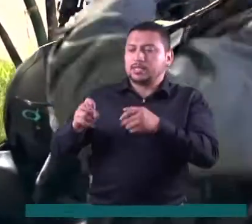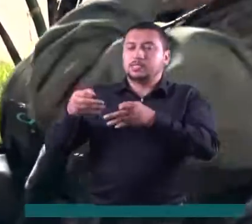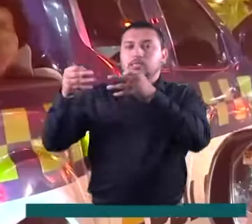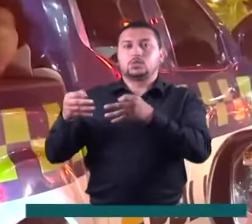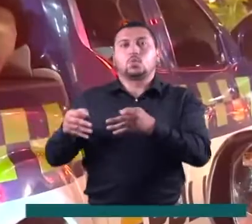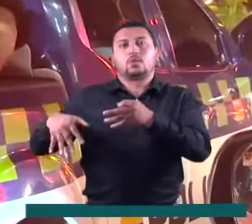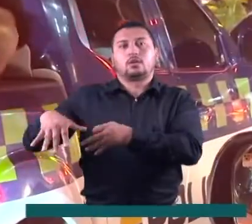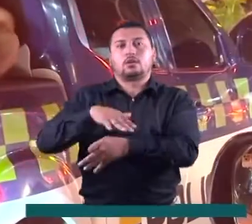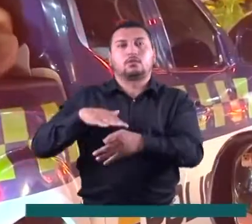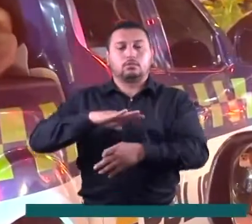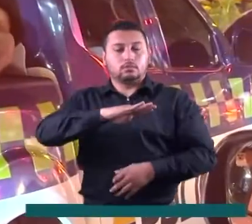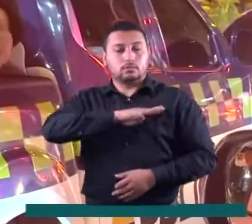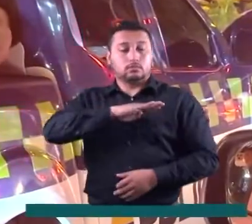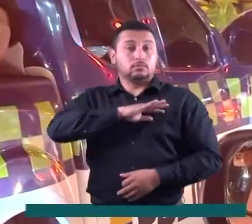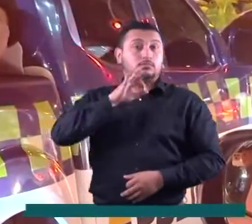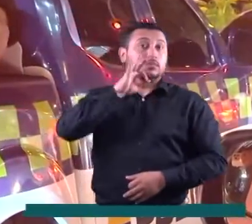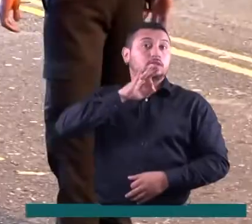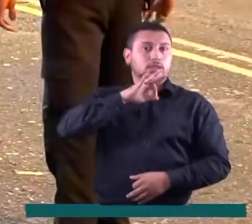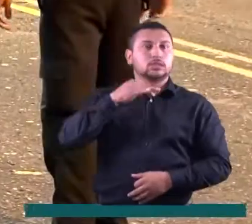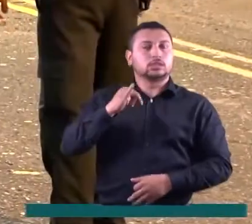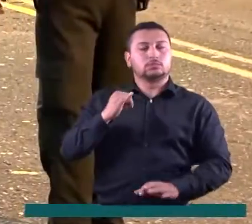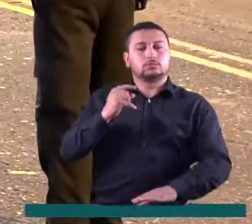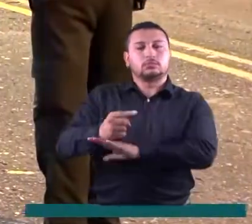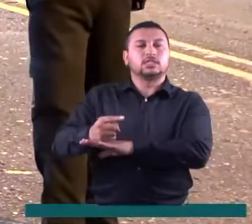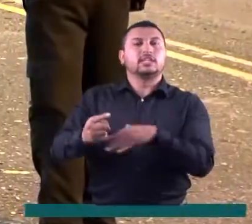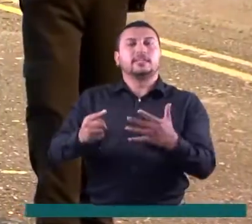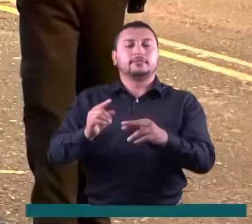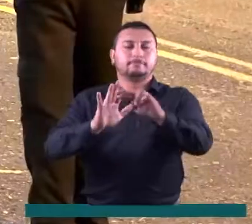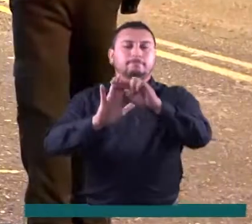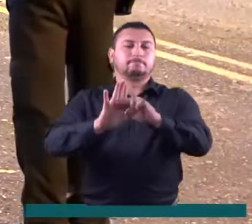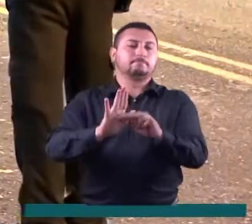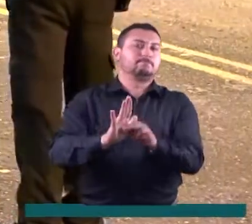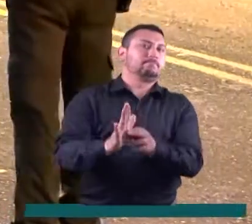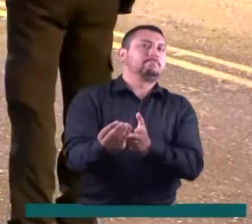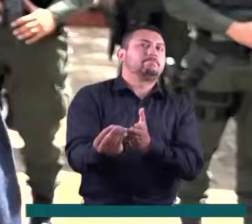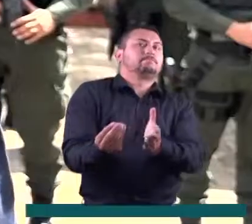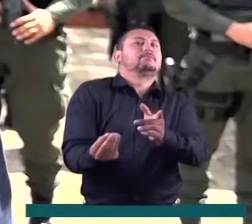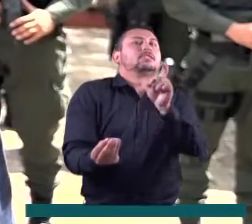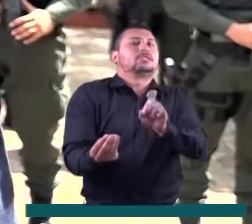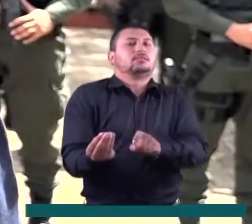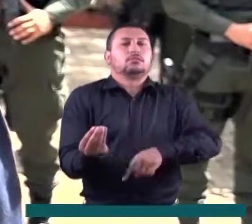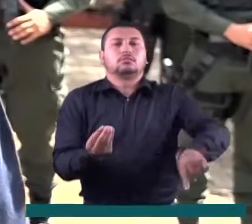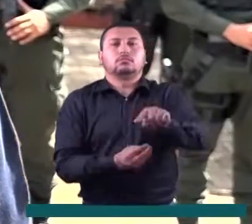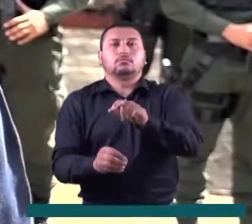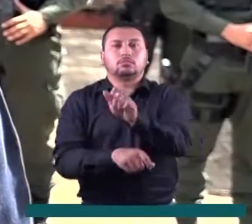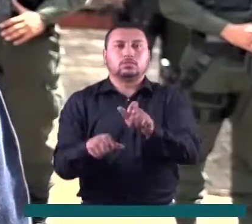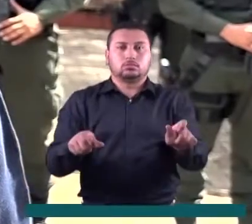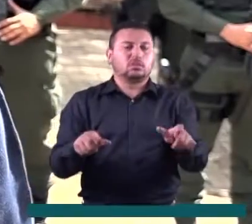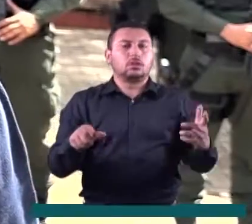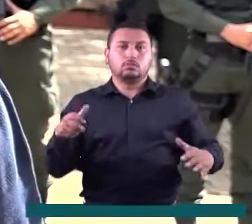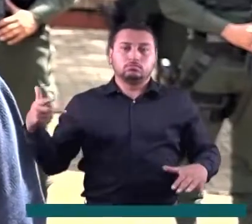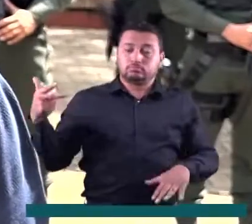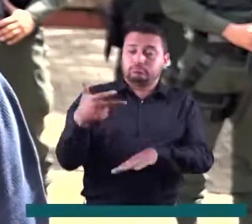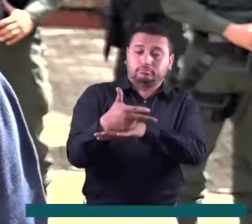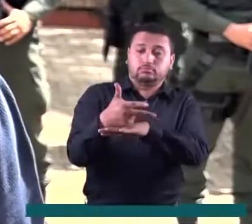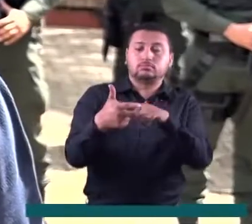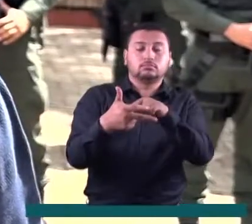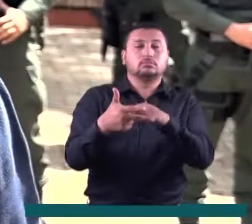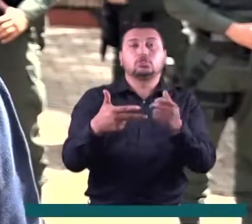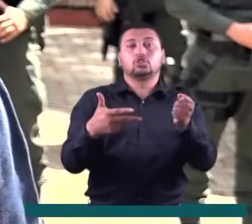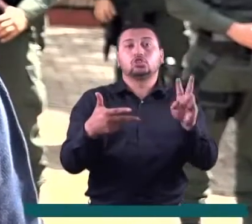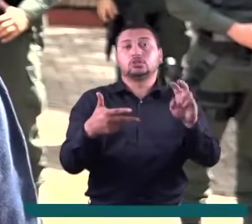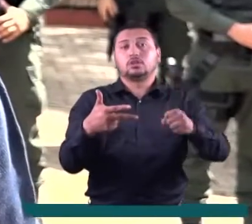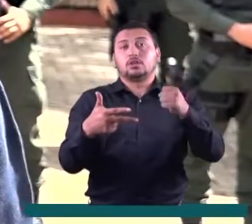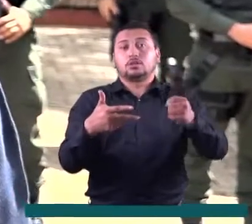materia de seguridad, la alcaldía de Villavicencio impuso en la ciudad unas medidas restrictivas. La restricción de acompañante hombre mayor